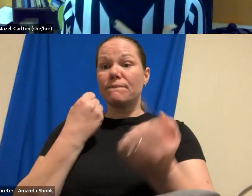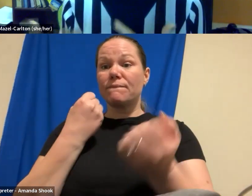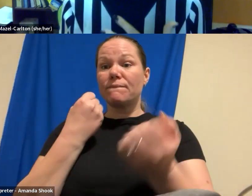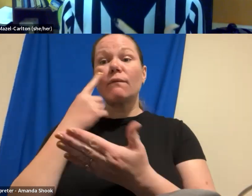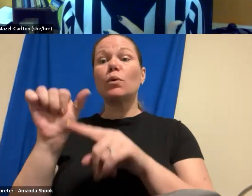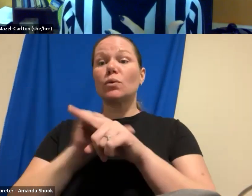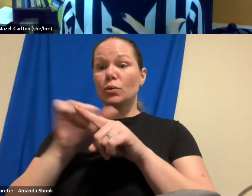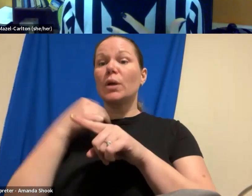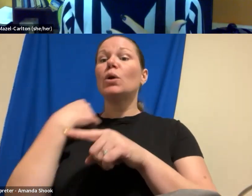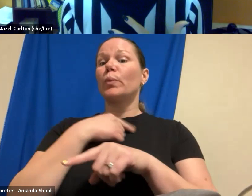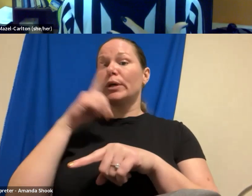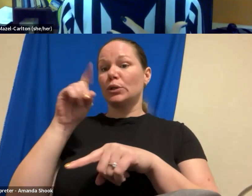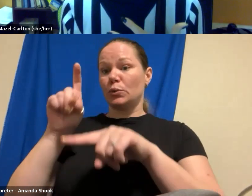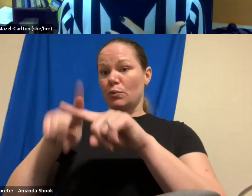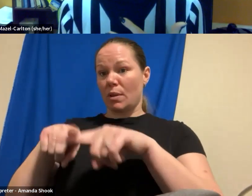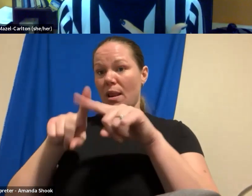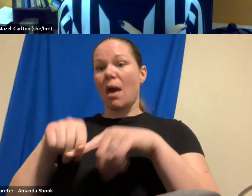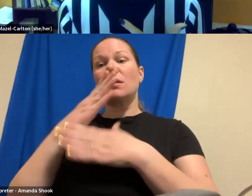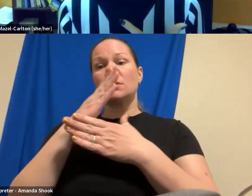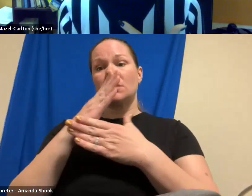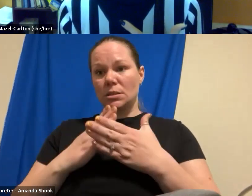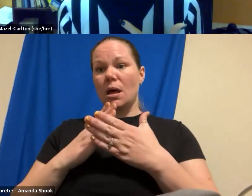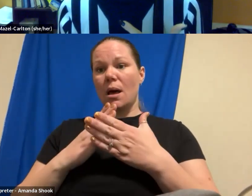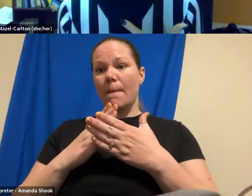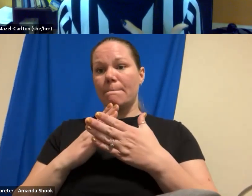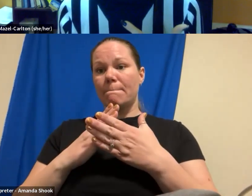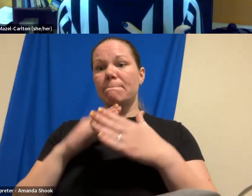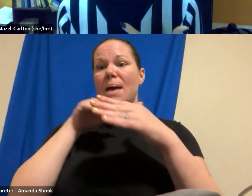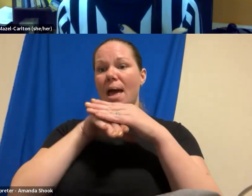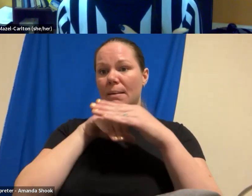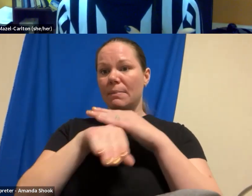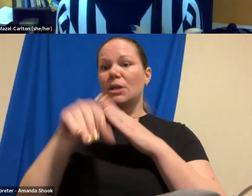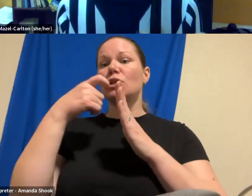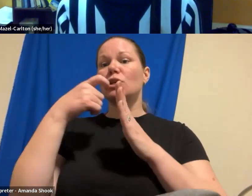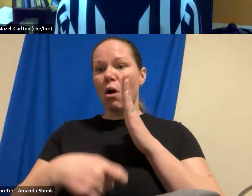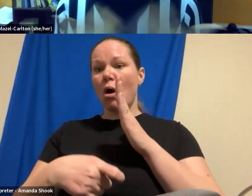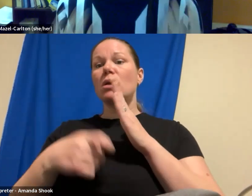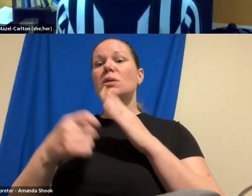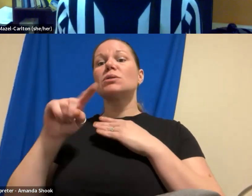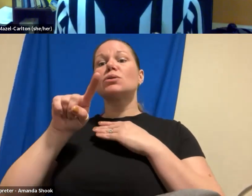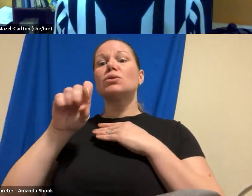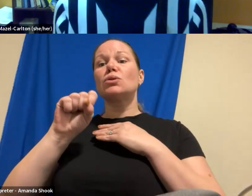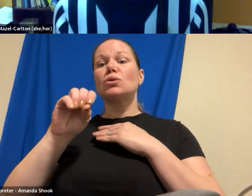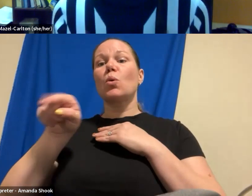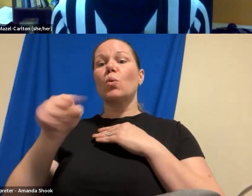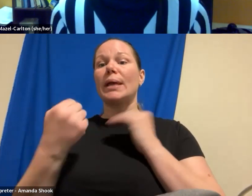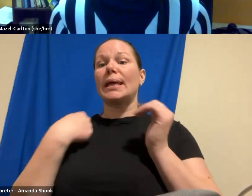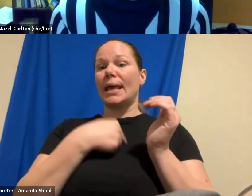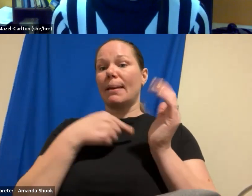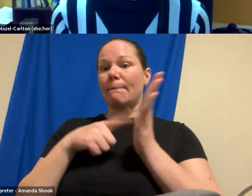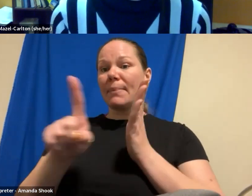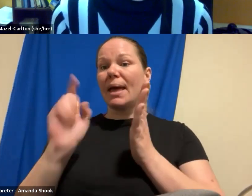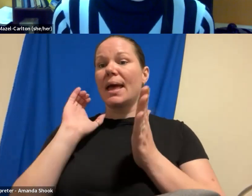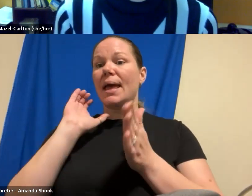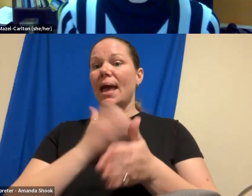hay fondos para los entrenamientos, sí dependemos de lo que se paguen ciertos gastos,